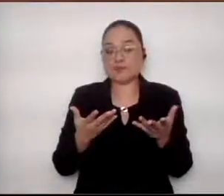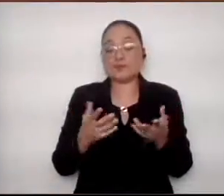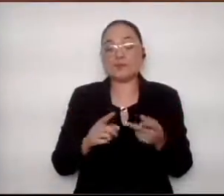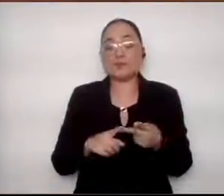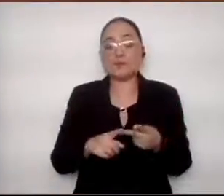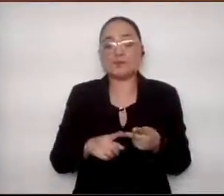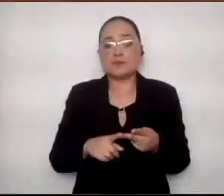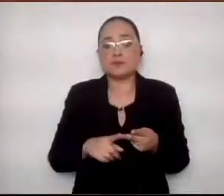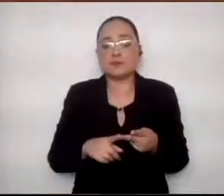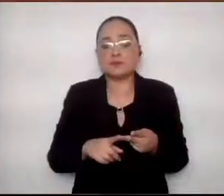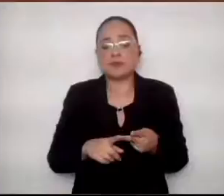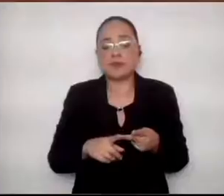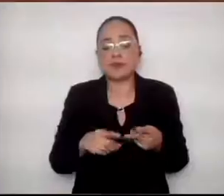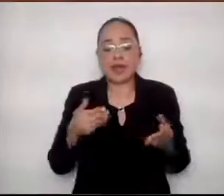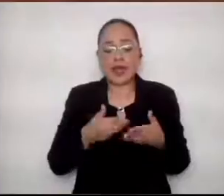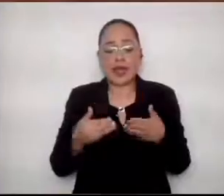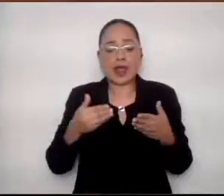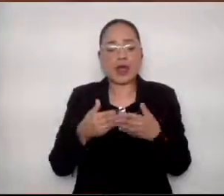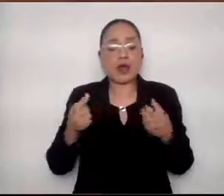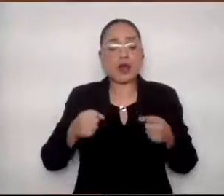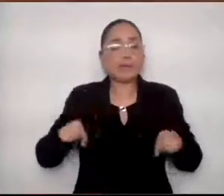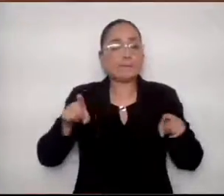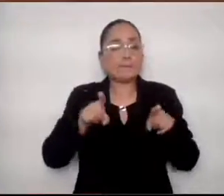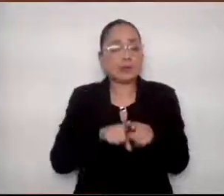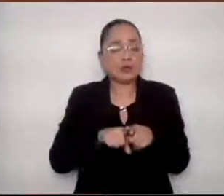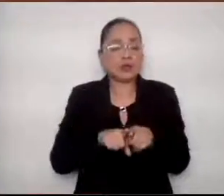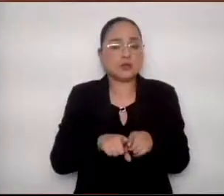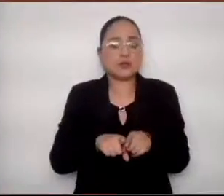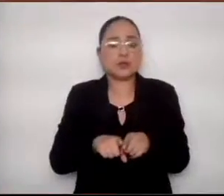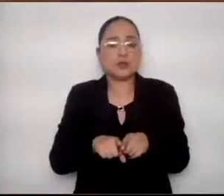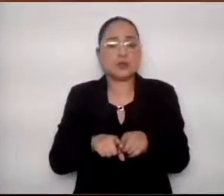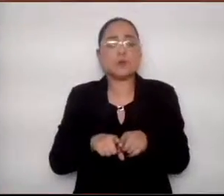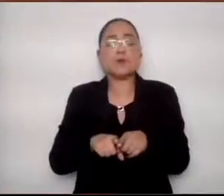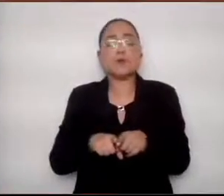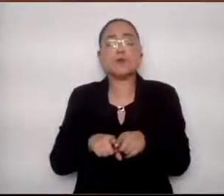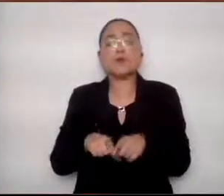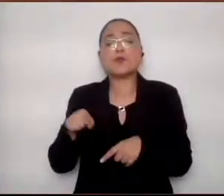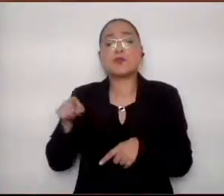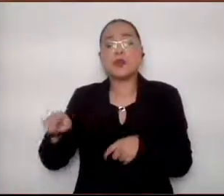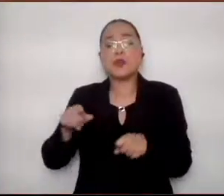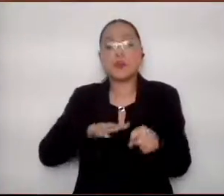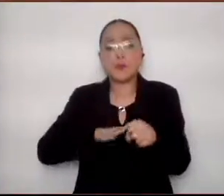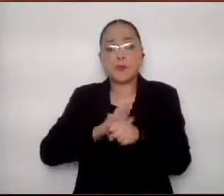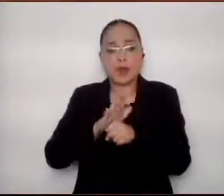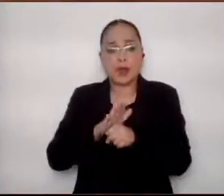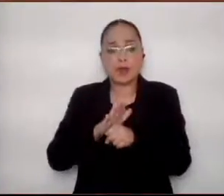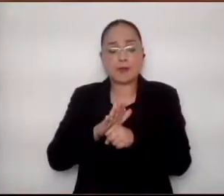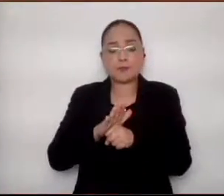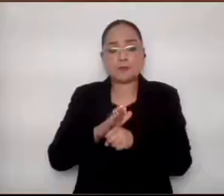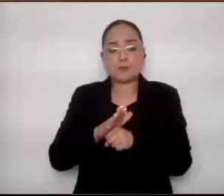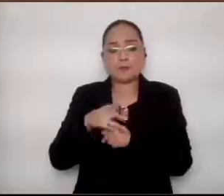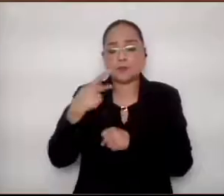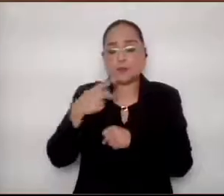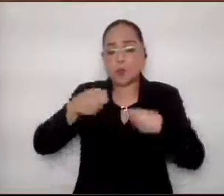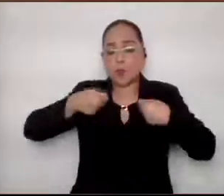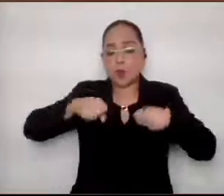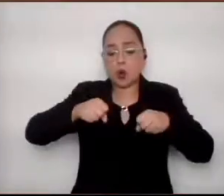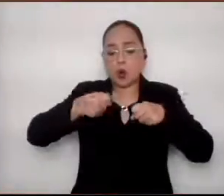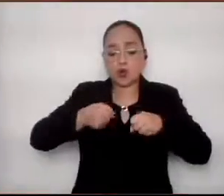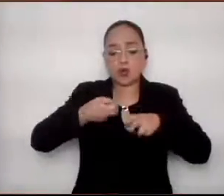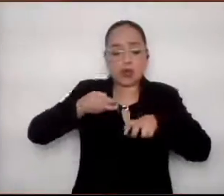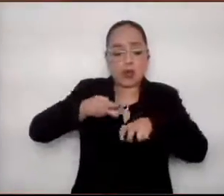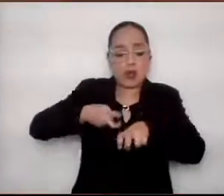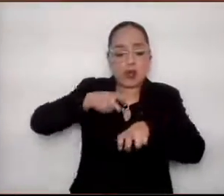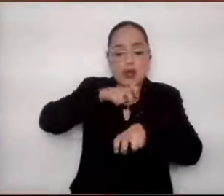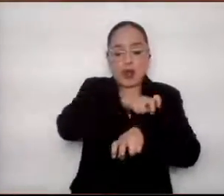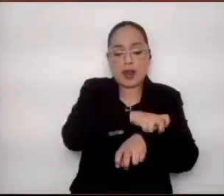en este sentido, ¿bajo qué criterios podrían ser considerados los mototaxis como una forma para